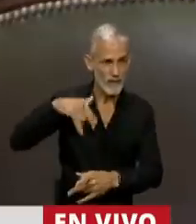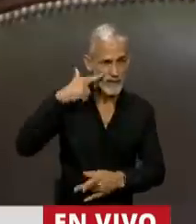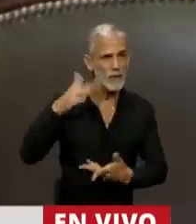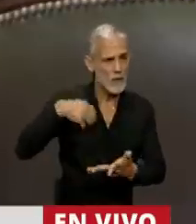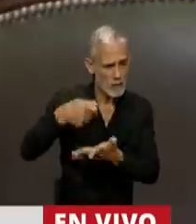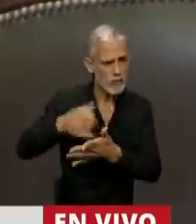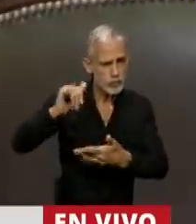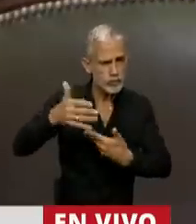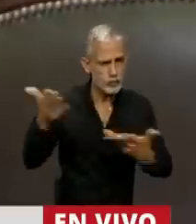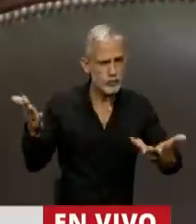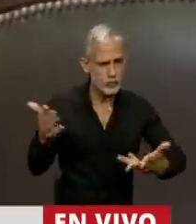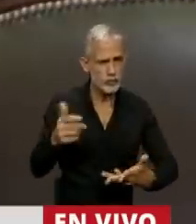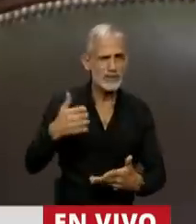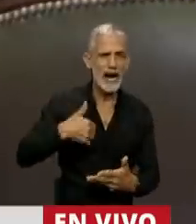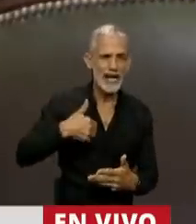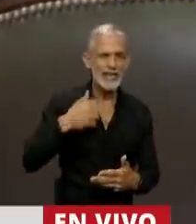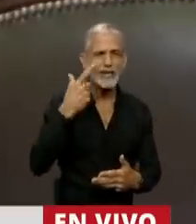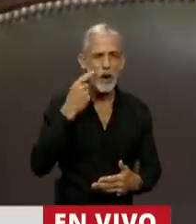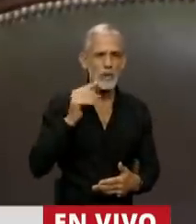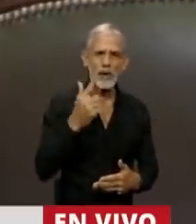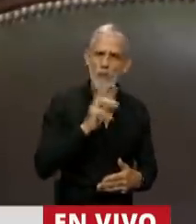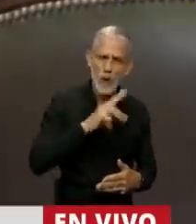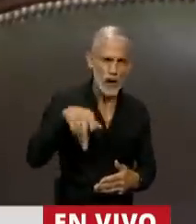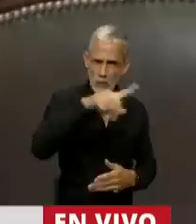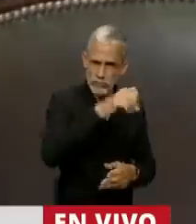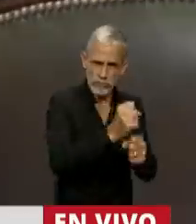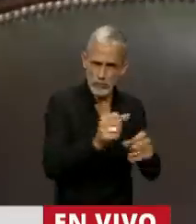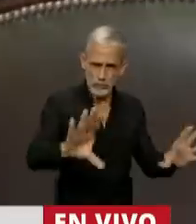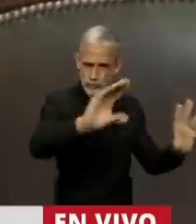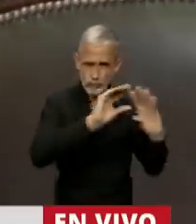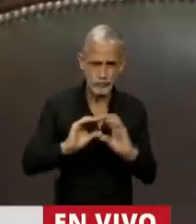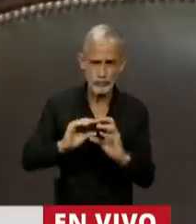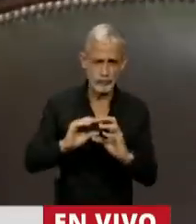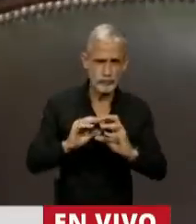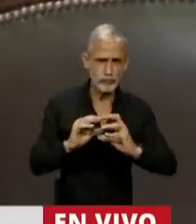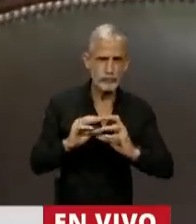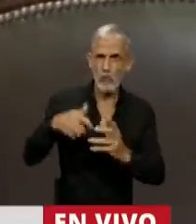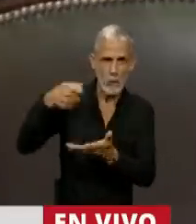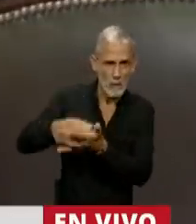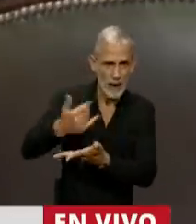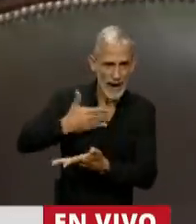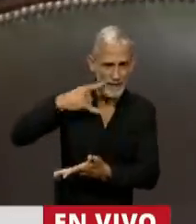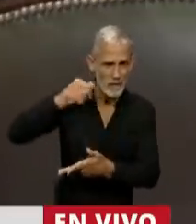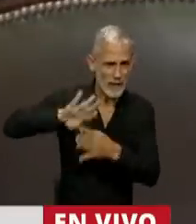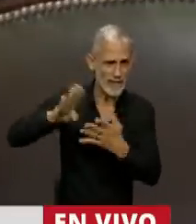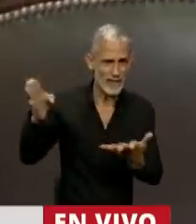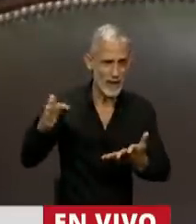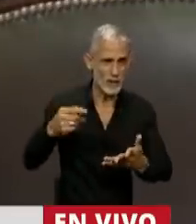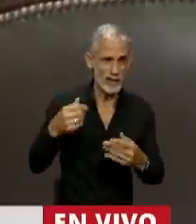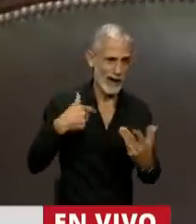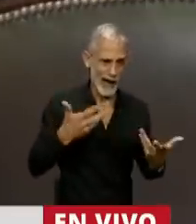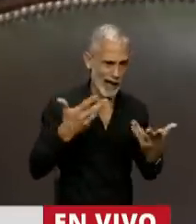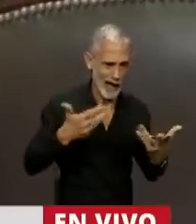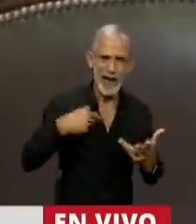esto lo vuelvo a decir, argentinas y argentinos le pagaron. Los que parece que no pudieron gobernar sin plata fueron los que tuvieron que ir a buscar al Fondo Monetario a